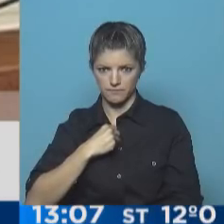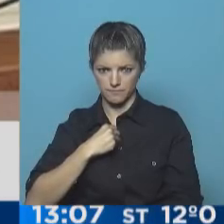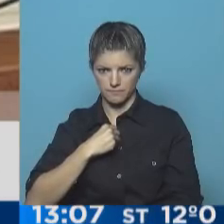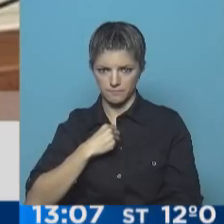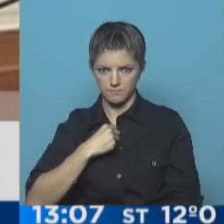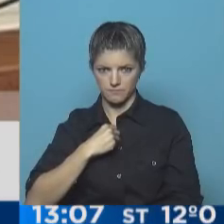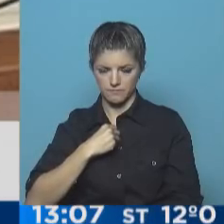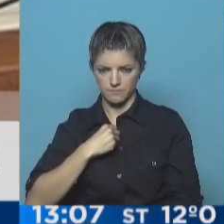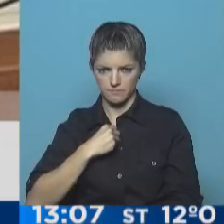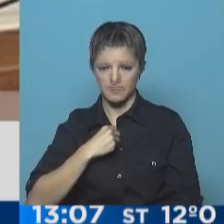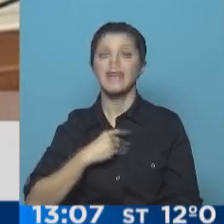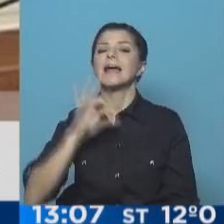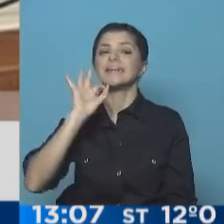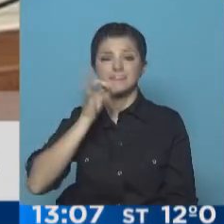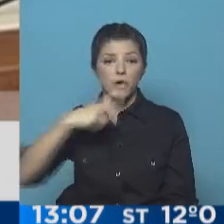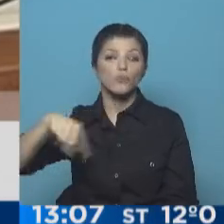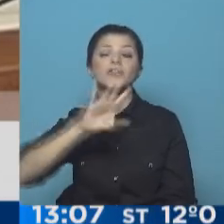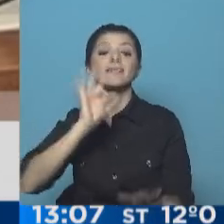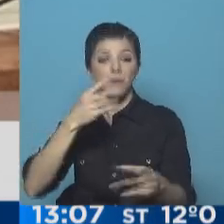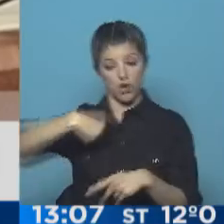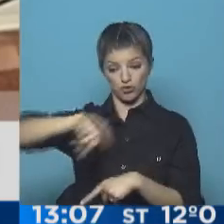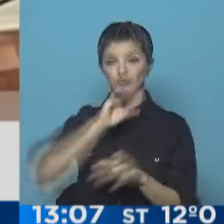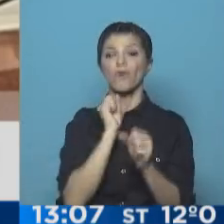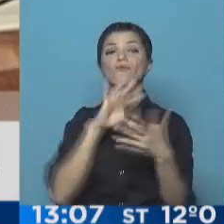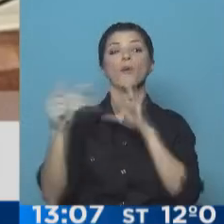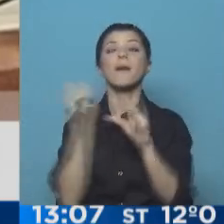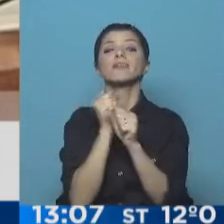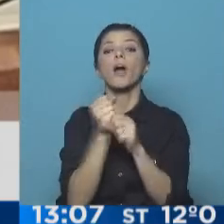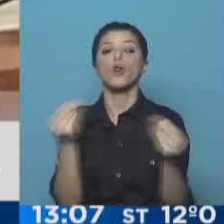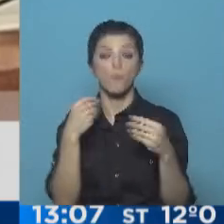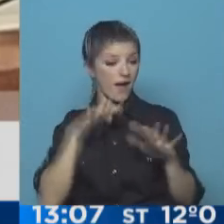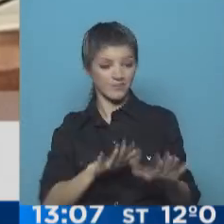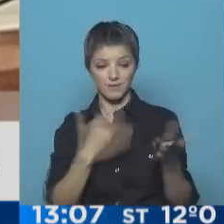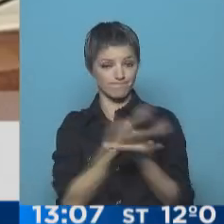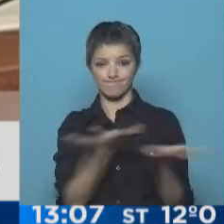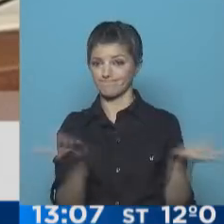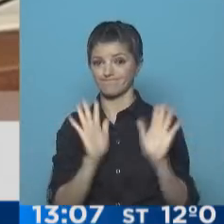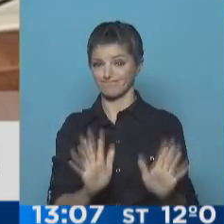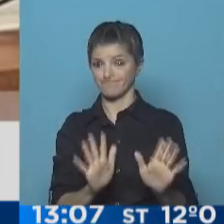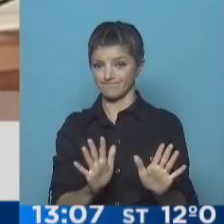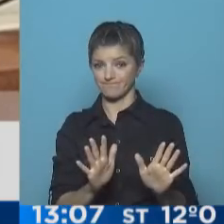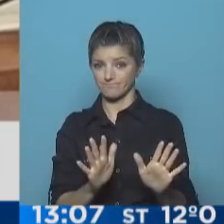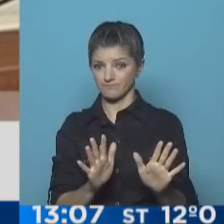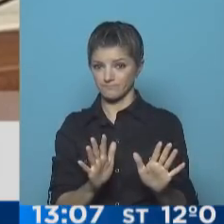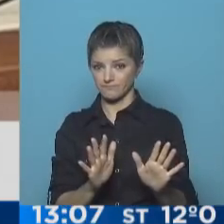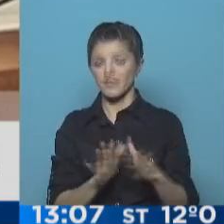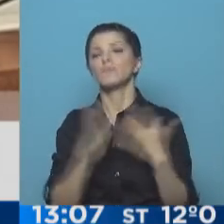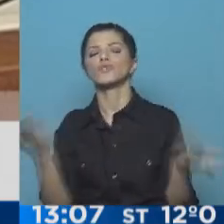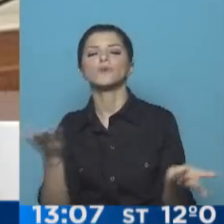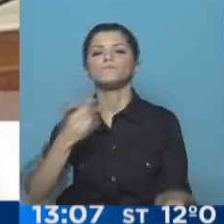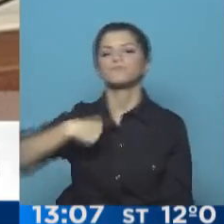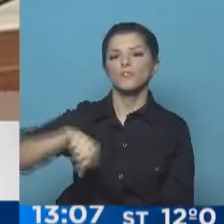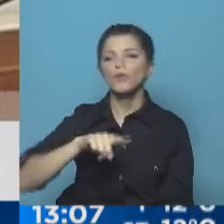nuestras convicciones nuestra manera de trabajar es la que está aquí presente Entonces nosotros no vamos a estar